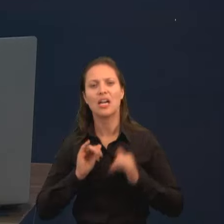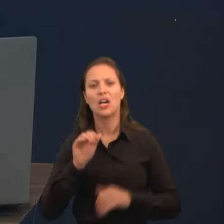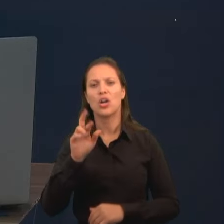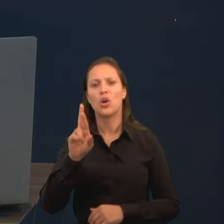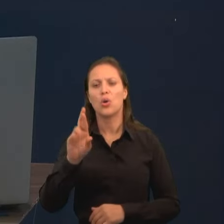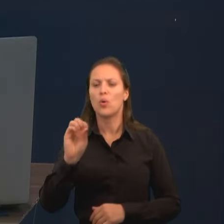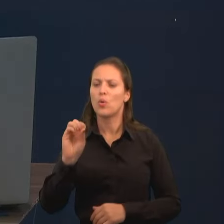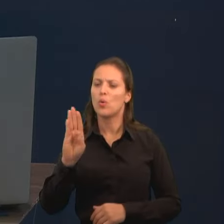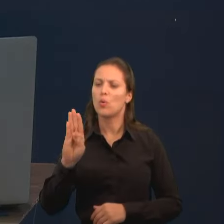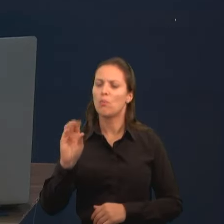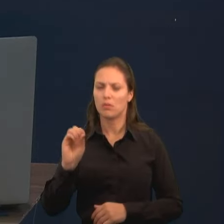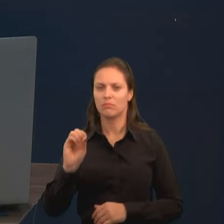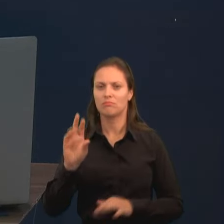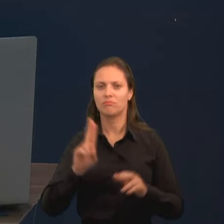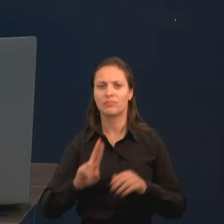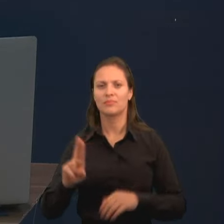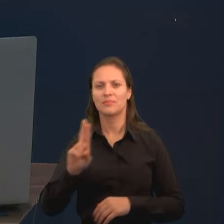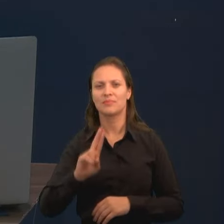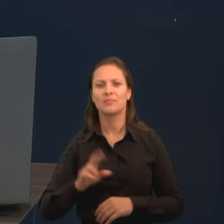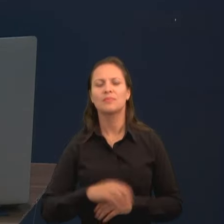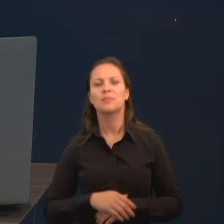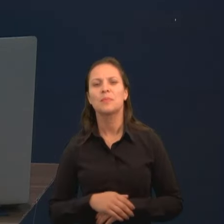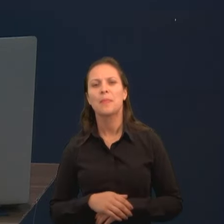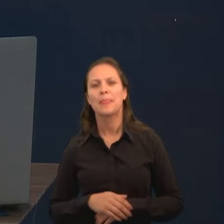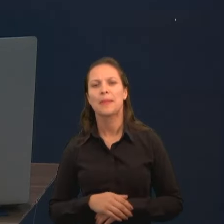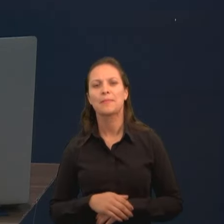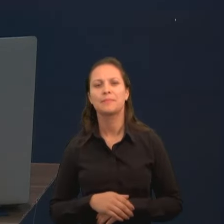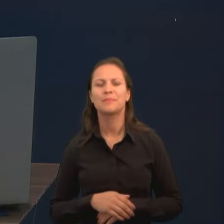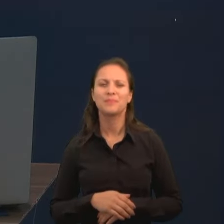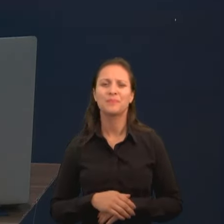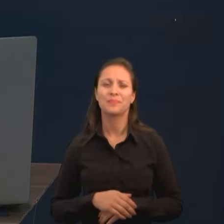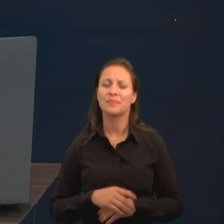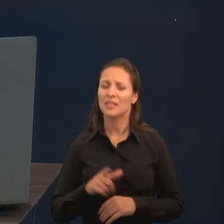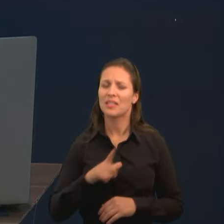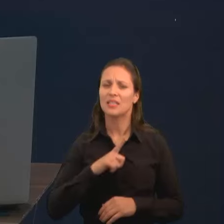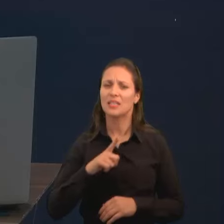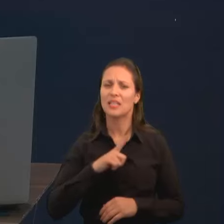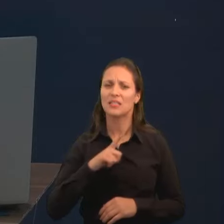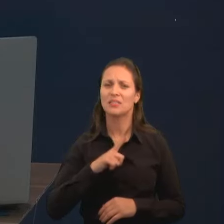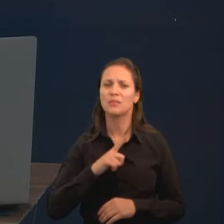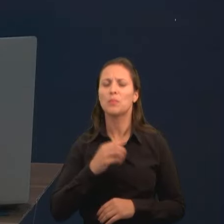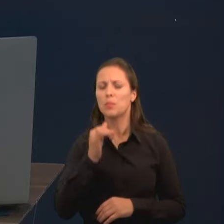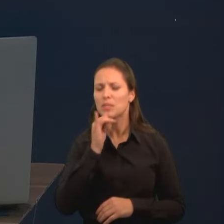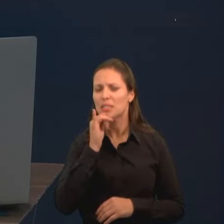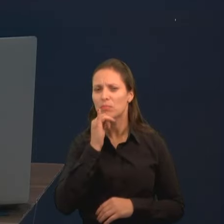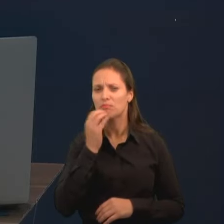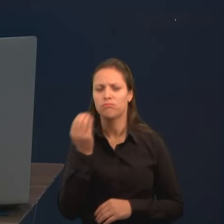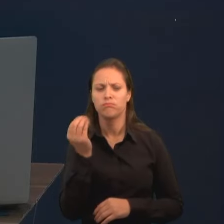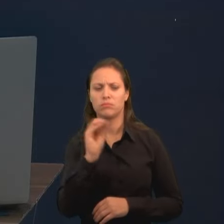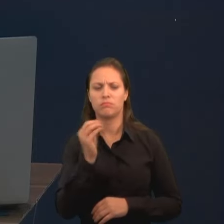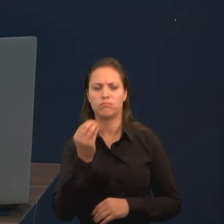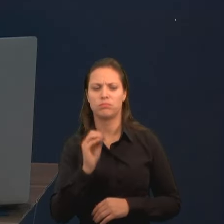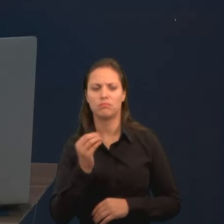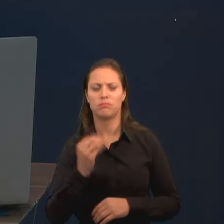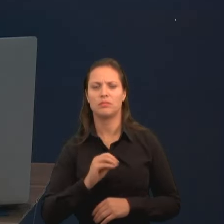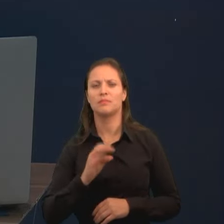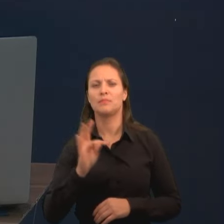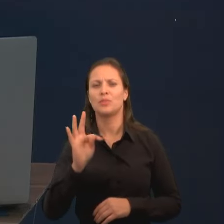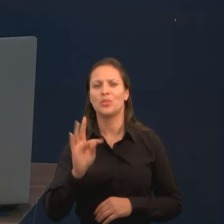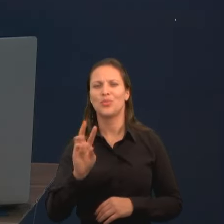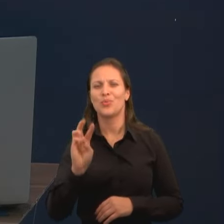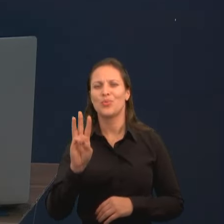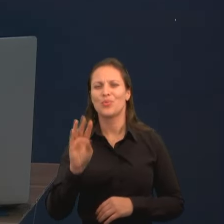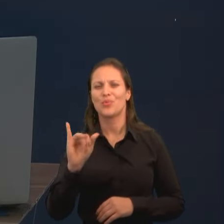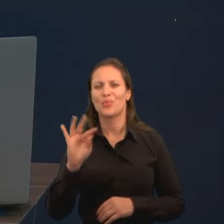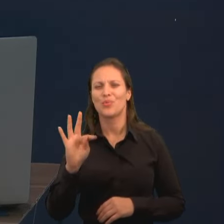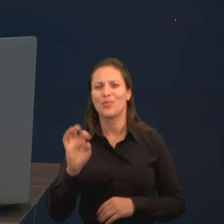son robot. Puede parecer poco, pero en realidad estas cuentas son publica mucho y entonces participan en el